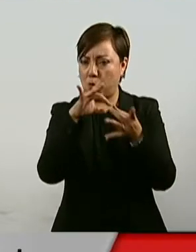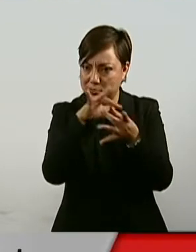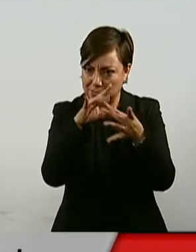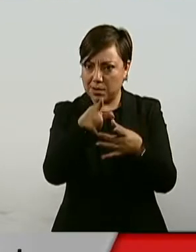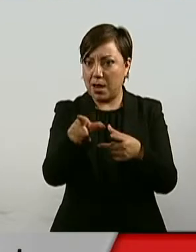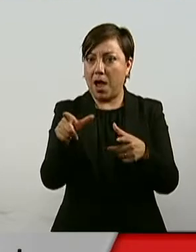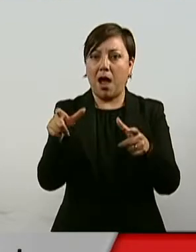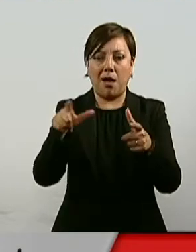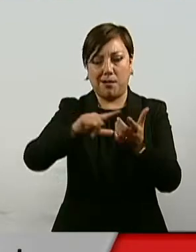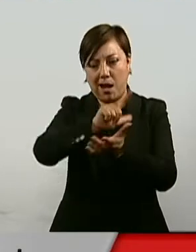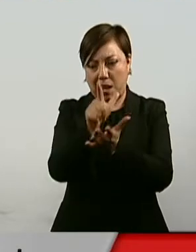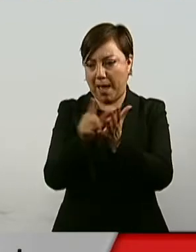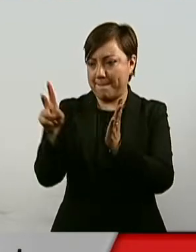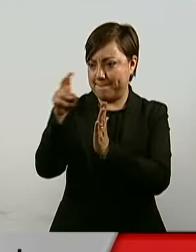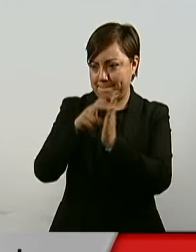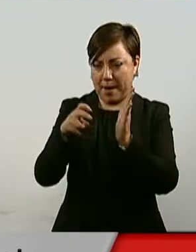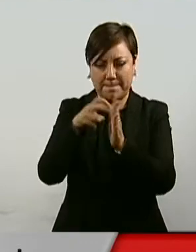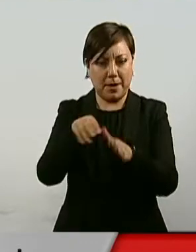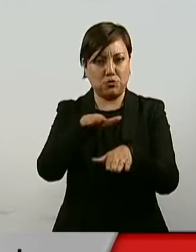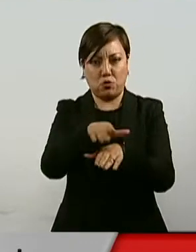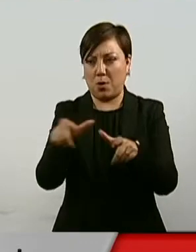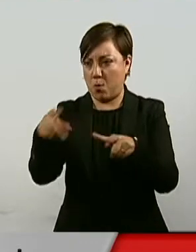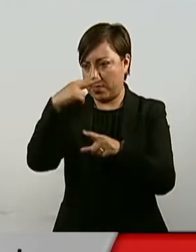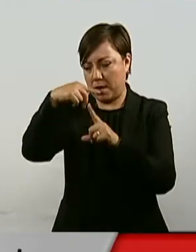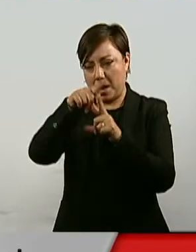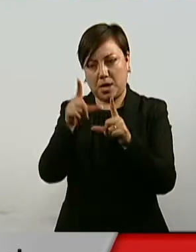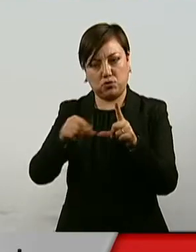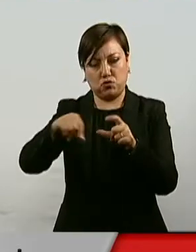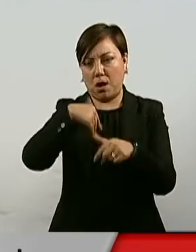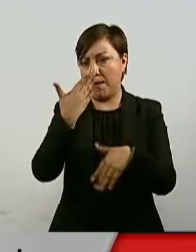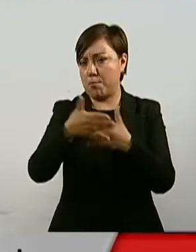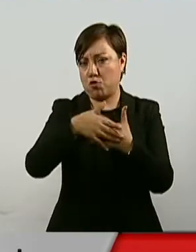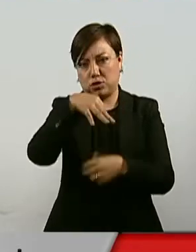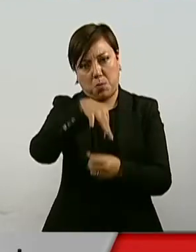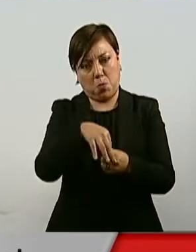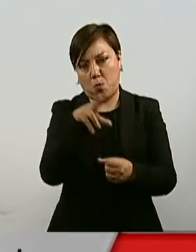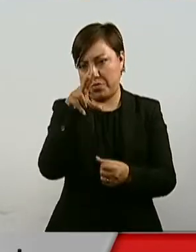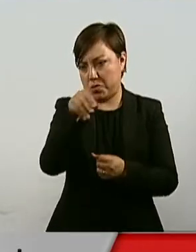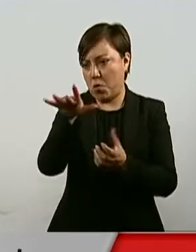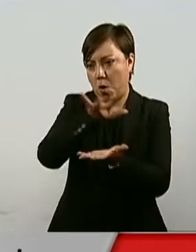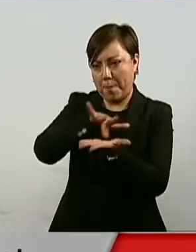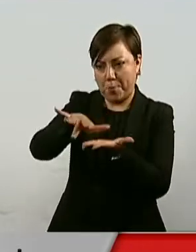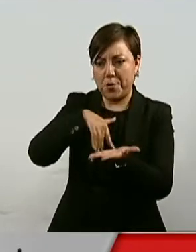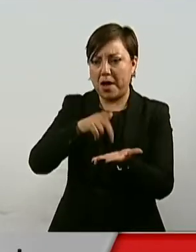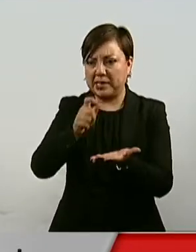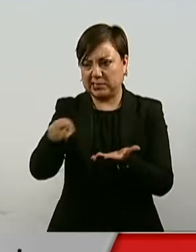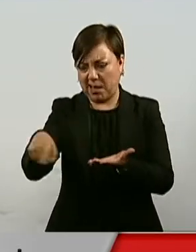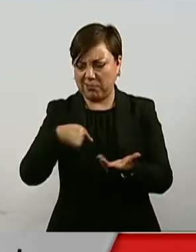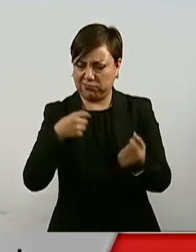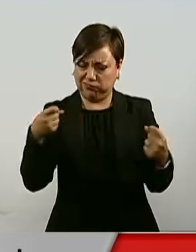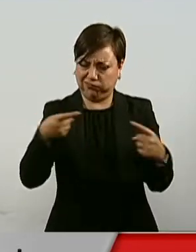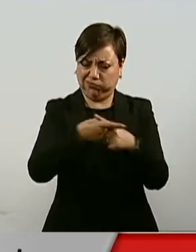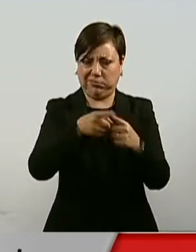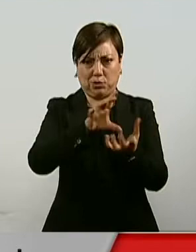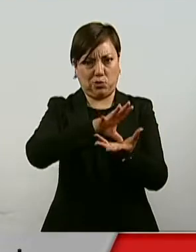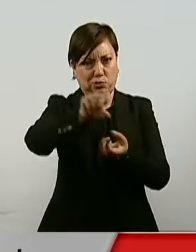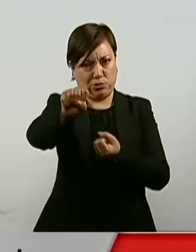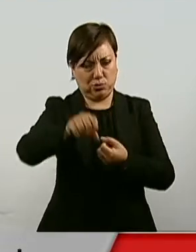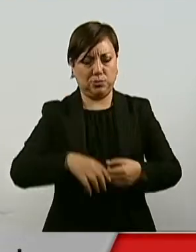de las reformas en materia de Guardia Nacional, al considerar que son contrarias a lo establecido en la